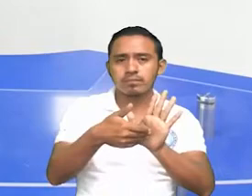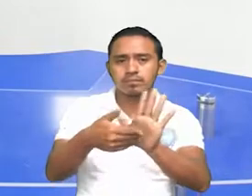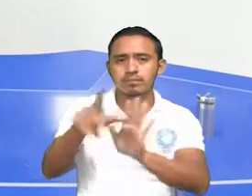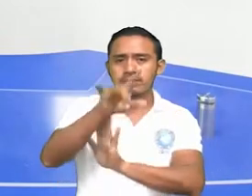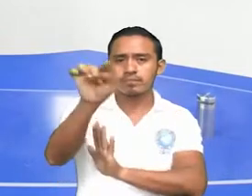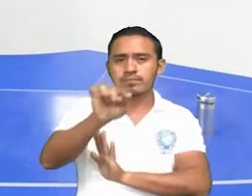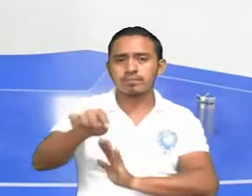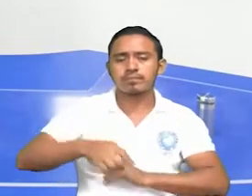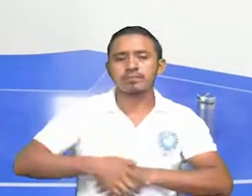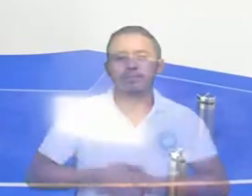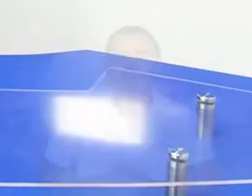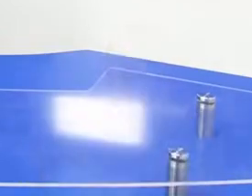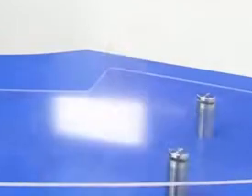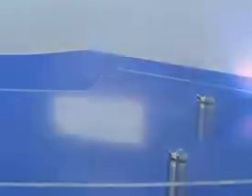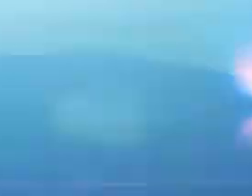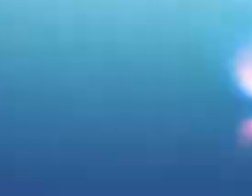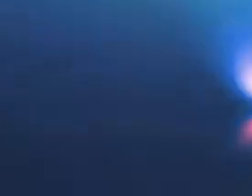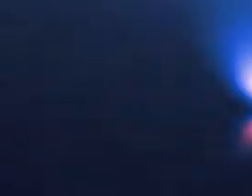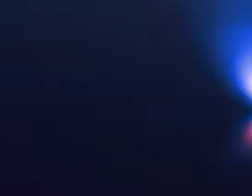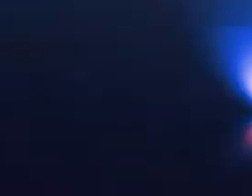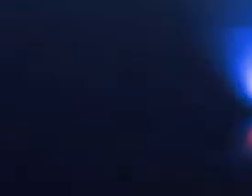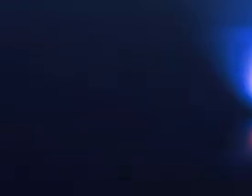de Liz Escoto.